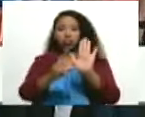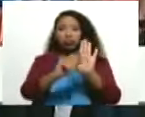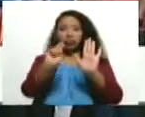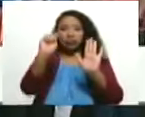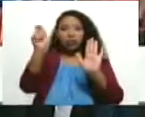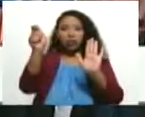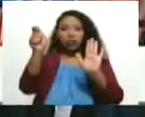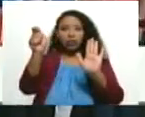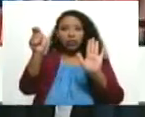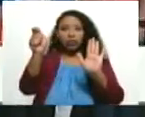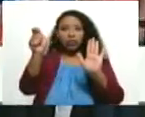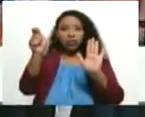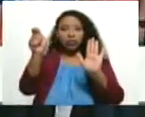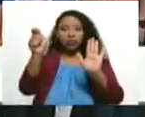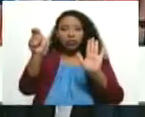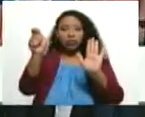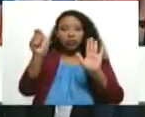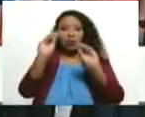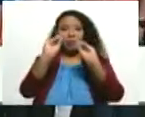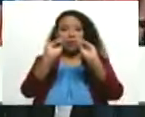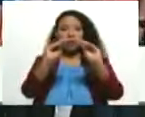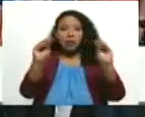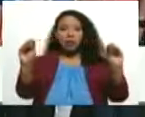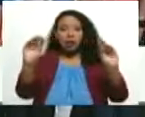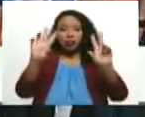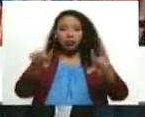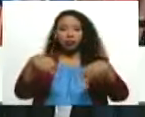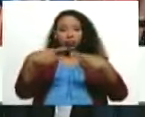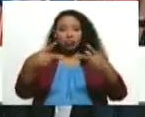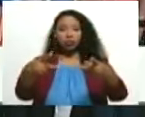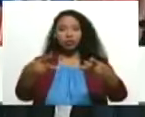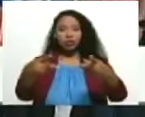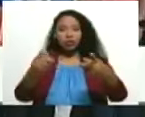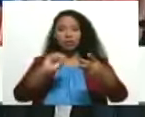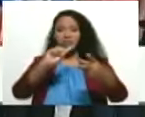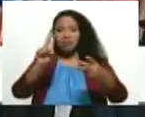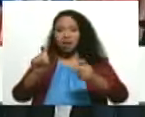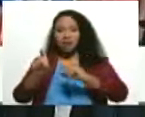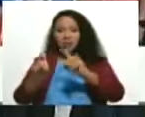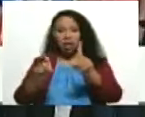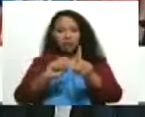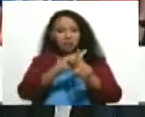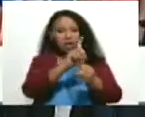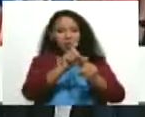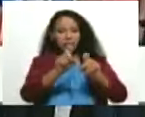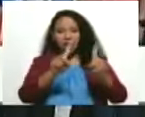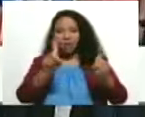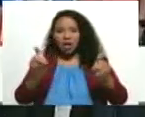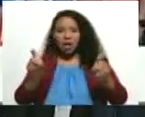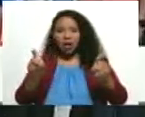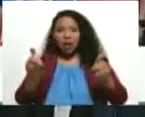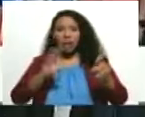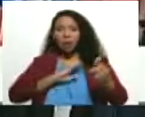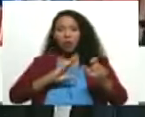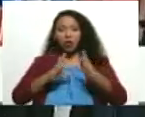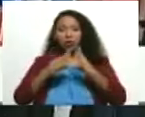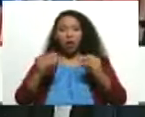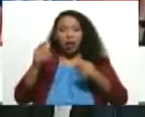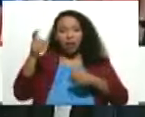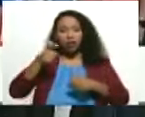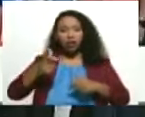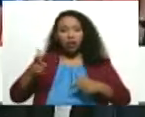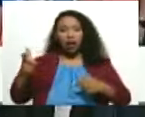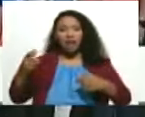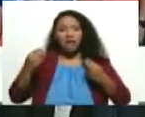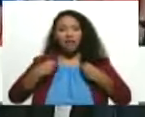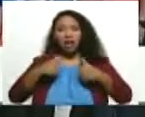de convocar a un referendo consultivo para que las venezolanas y venezolanos, todas y